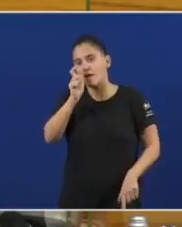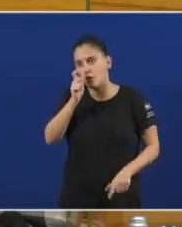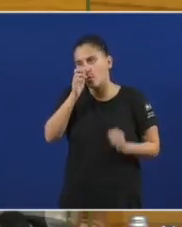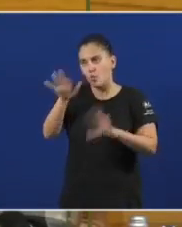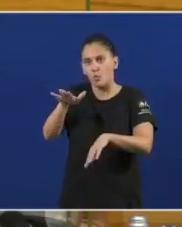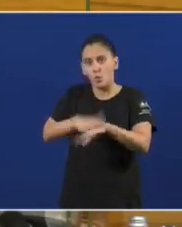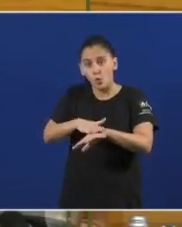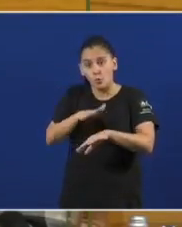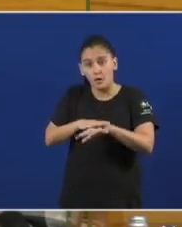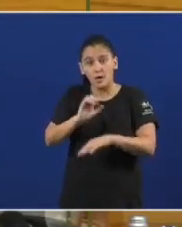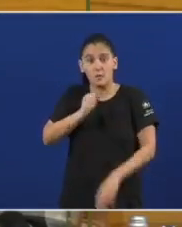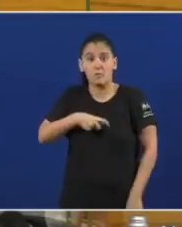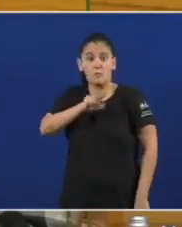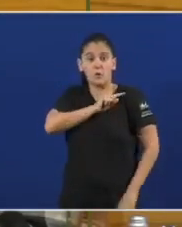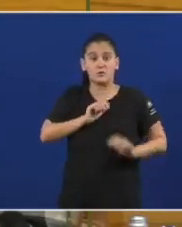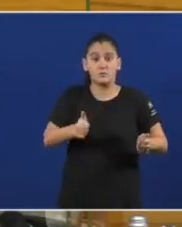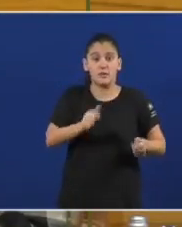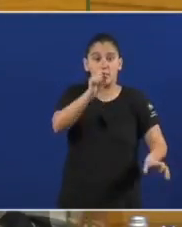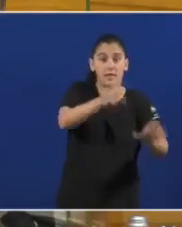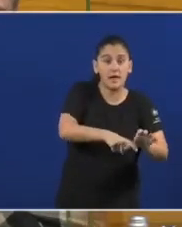a Vox da entrada do BNG no Congreso.